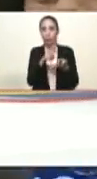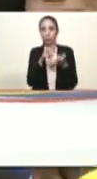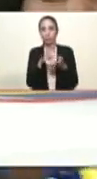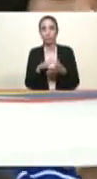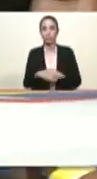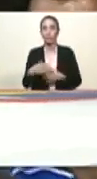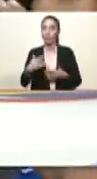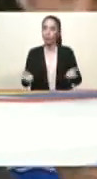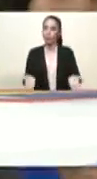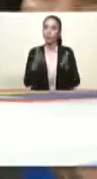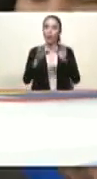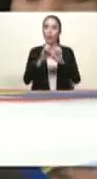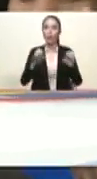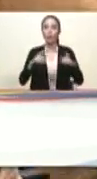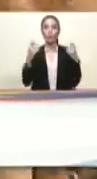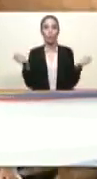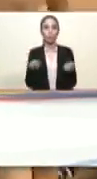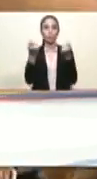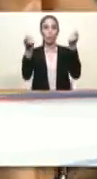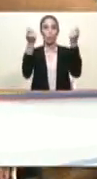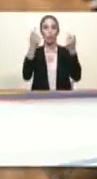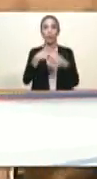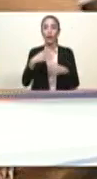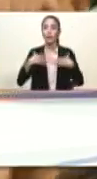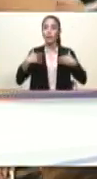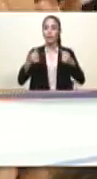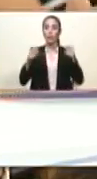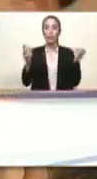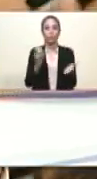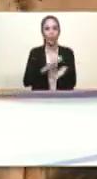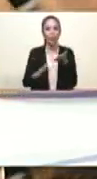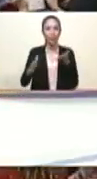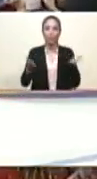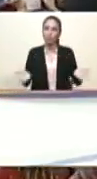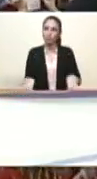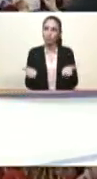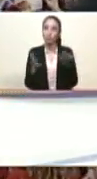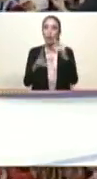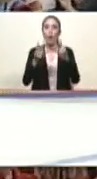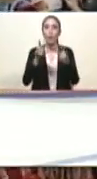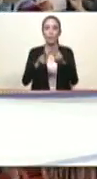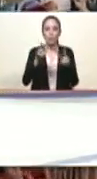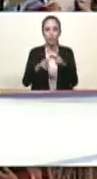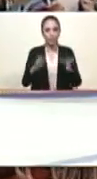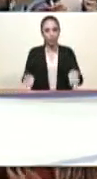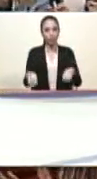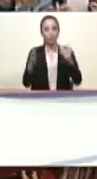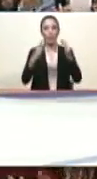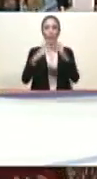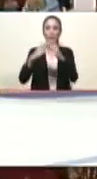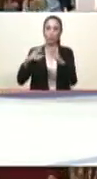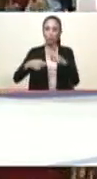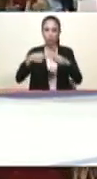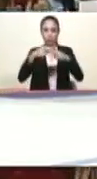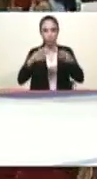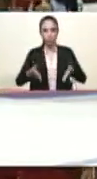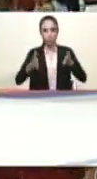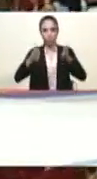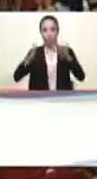la educación pública, para financiar la salud pública, para construir viviendas para el pueblo.